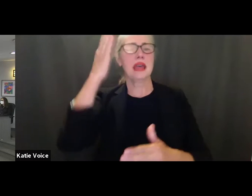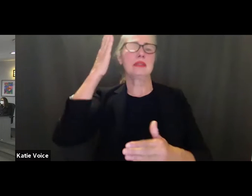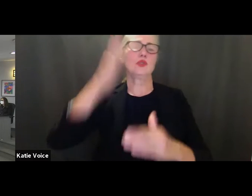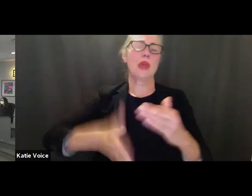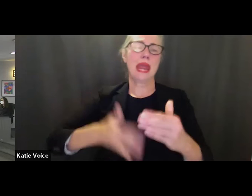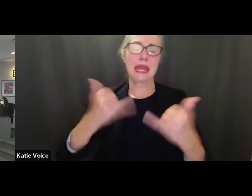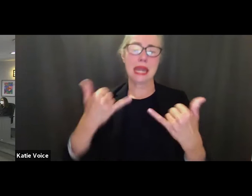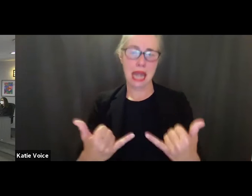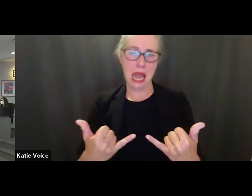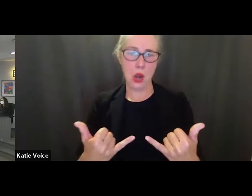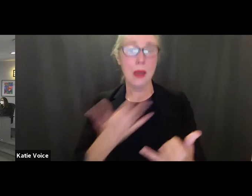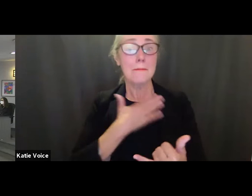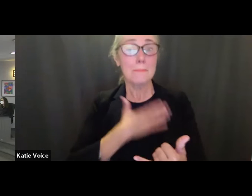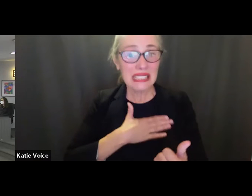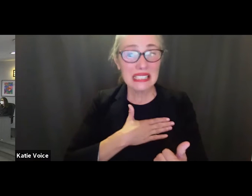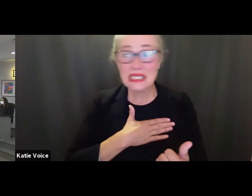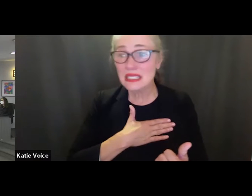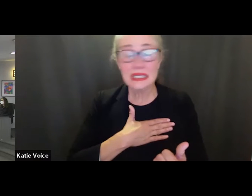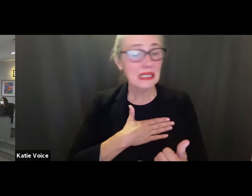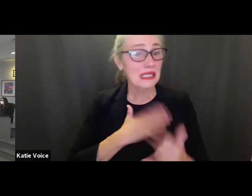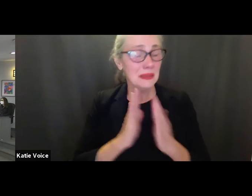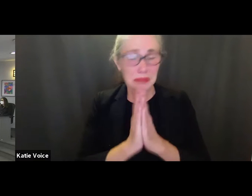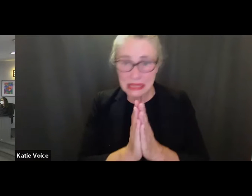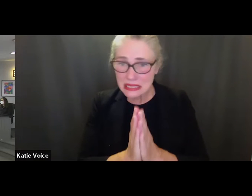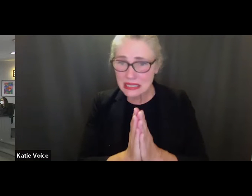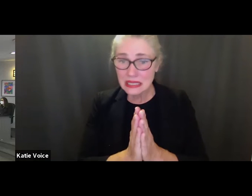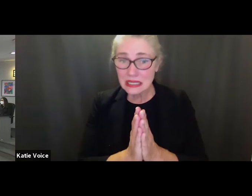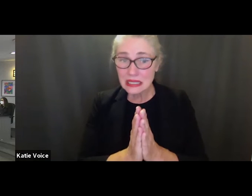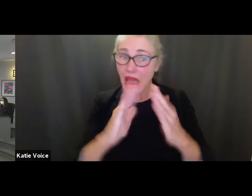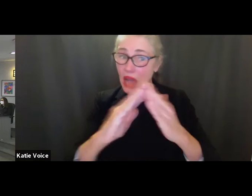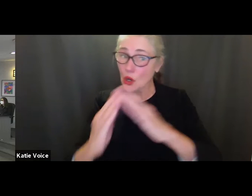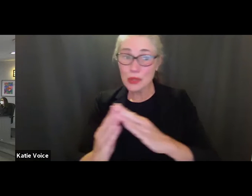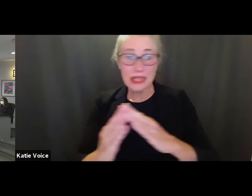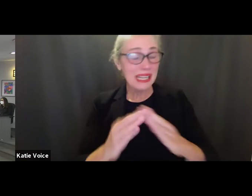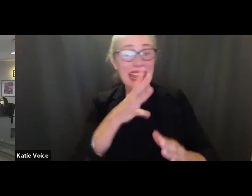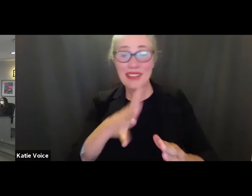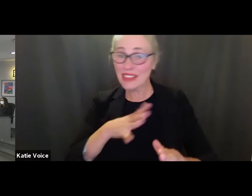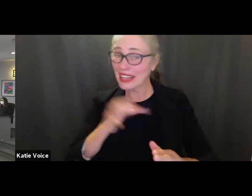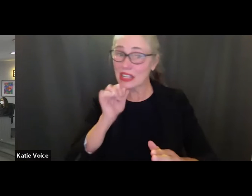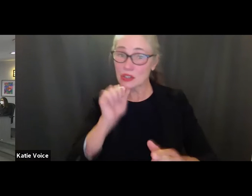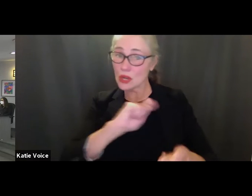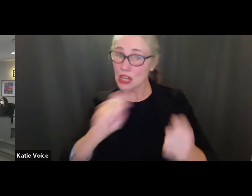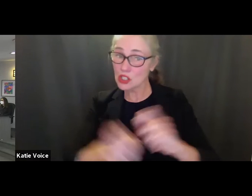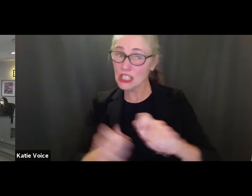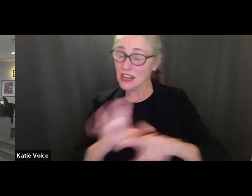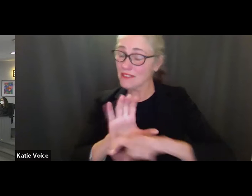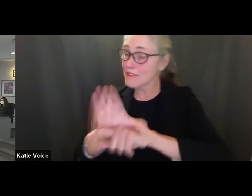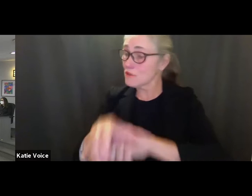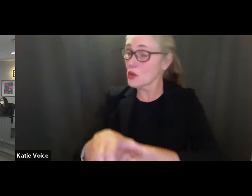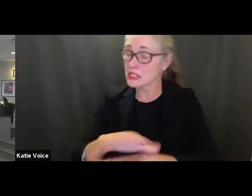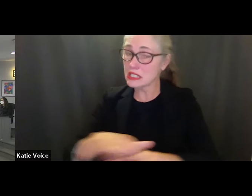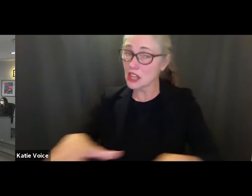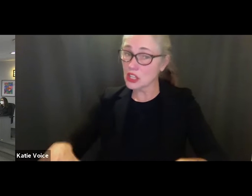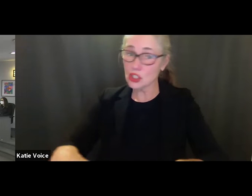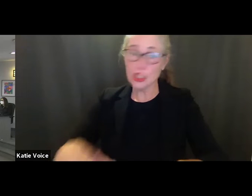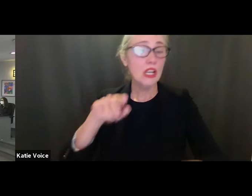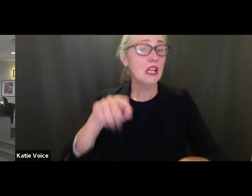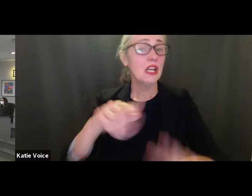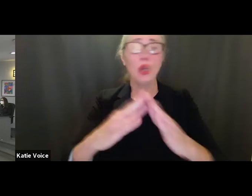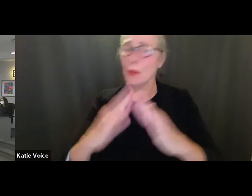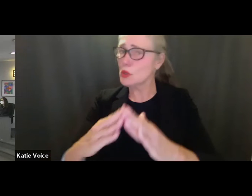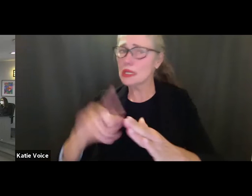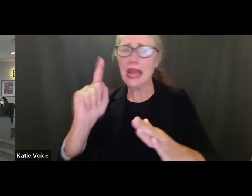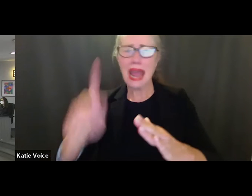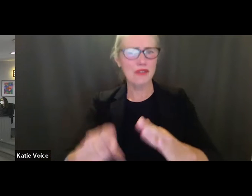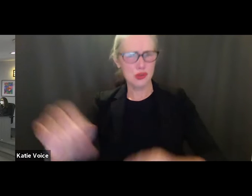terminar ya, por favor, por favor. Y comunidad, si estas mujeres no cambian en las próximas 6 semanas, si ellos obligan a nuestros hijos a tomar